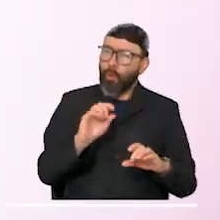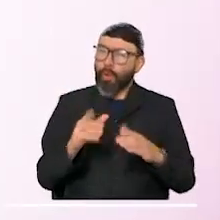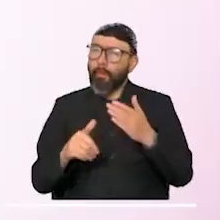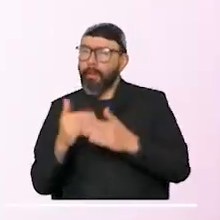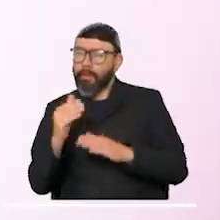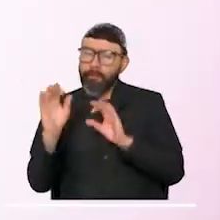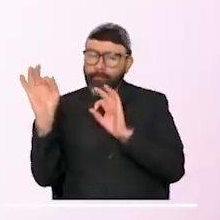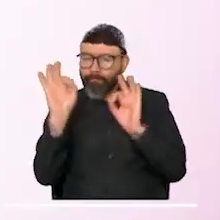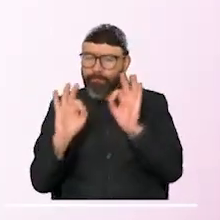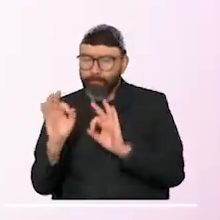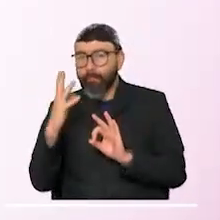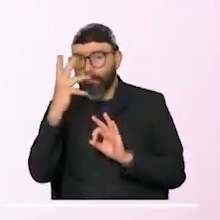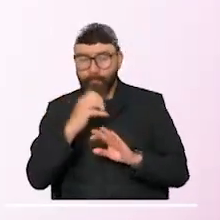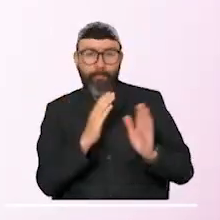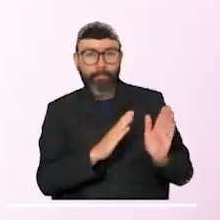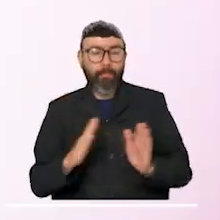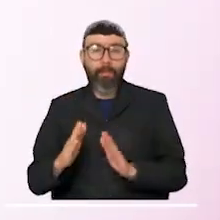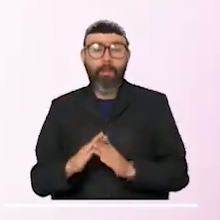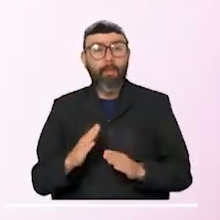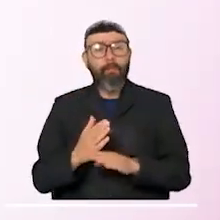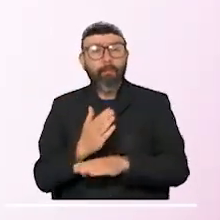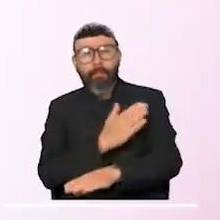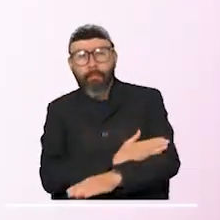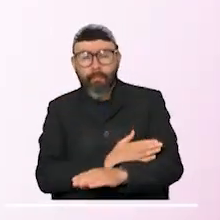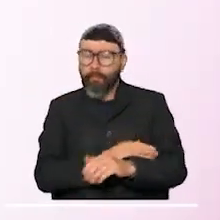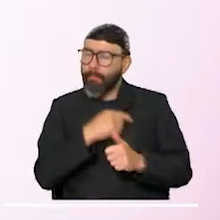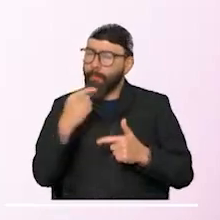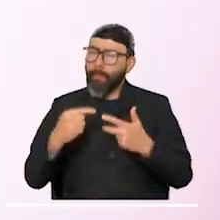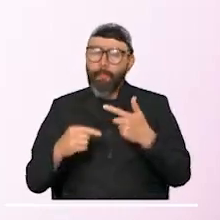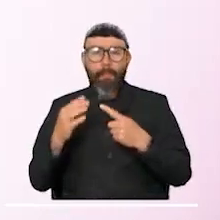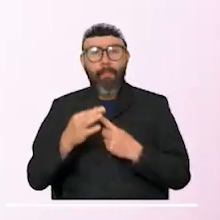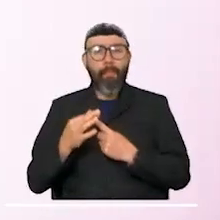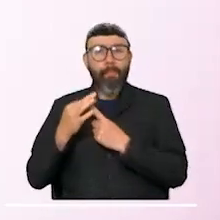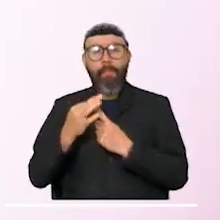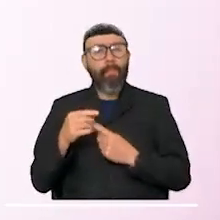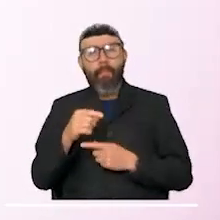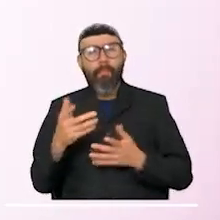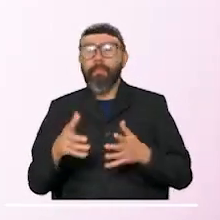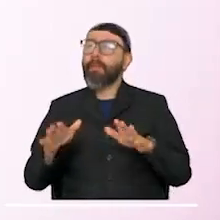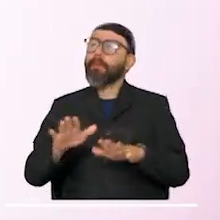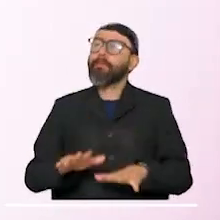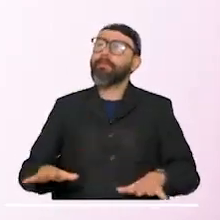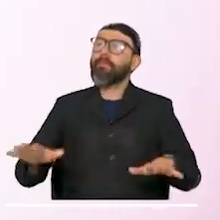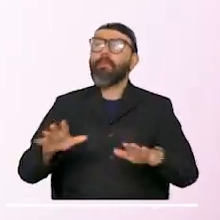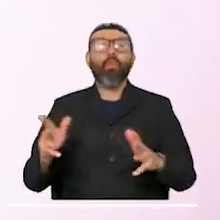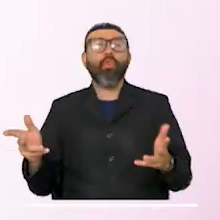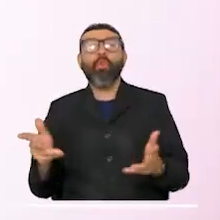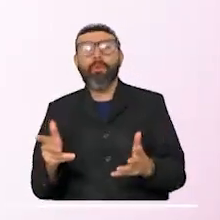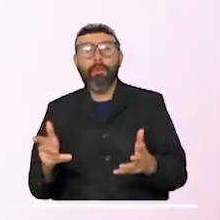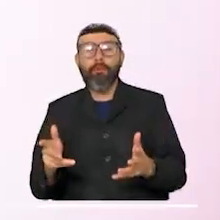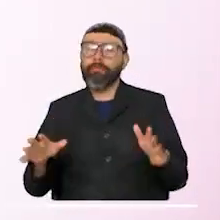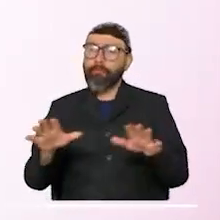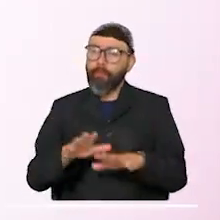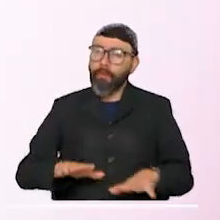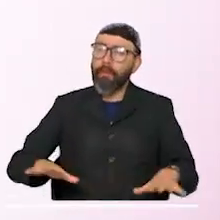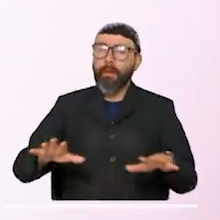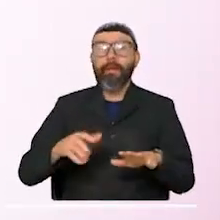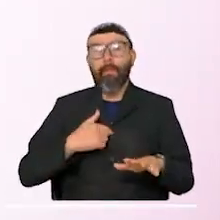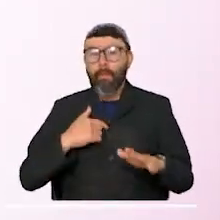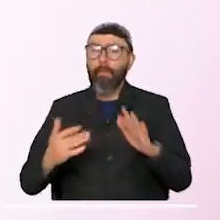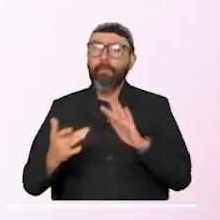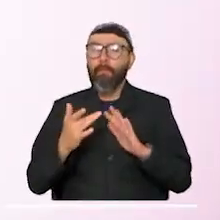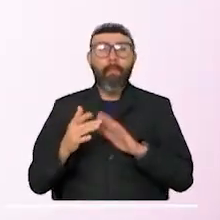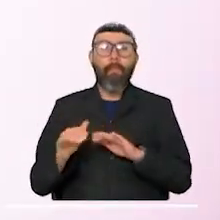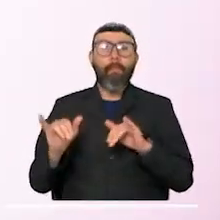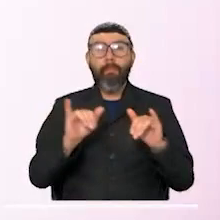con todo esto hay unos puntos claves cuando estamos hablando de esta comunicación tántrica y es el ambiente entonces también lo relaciono mucho con las